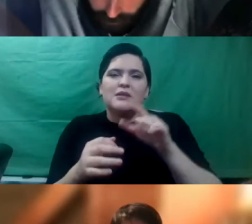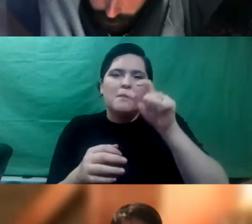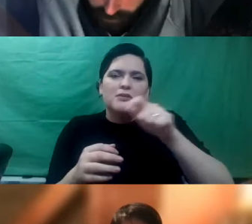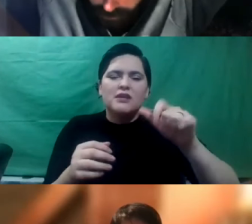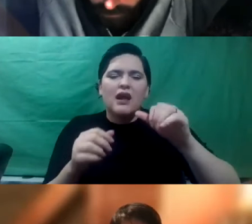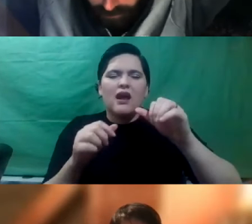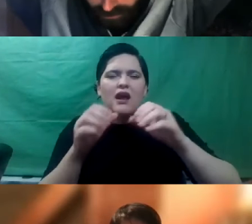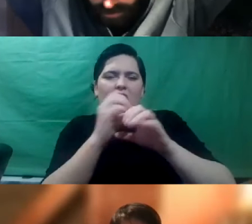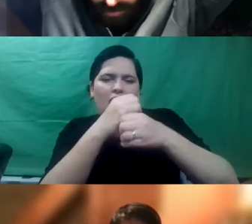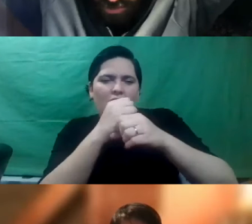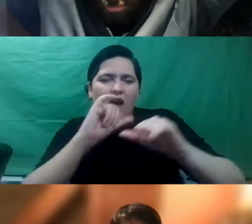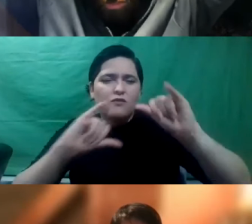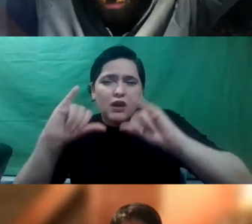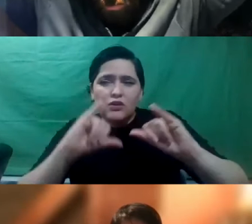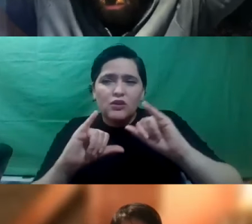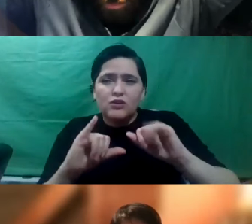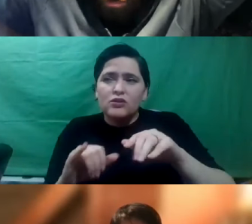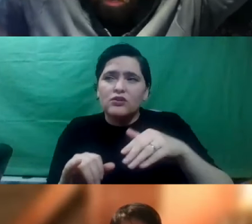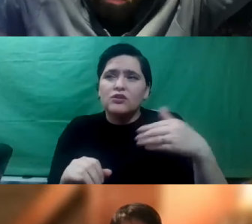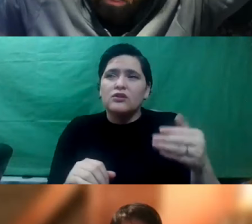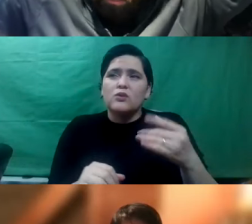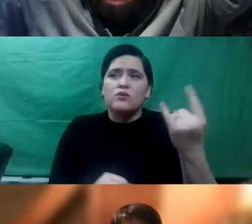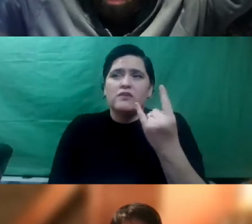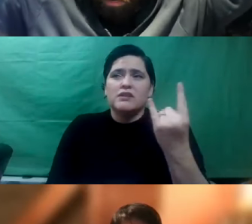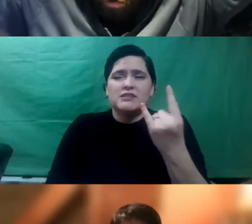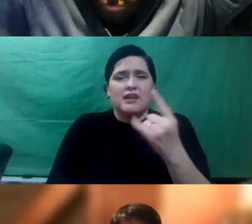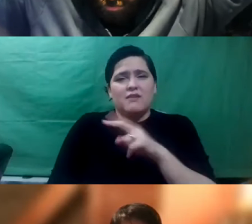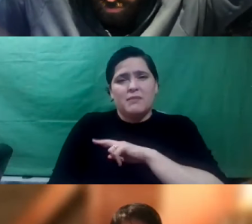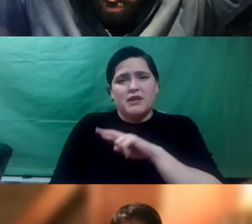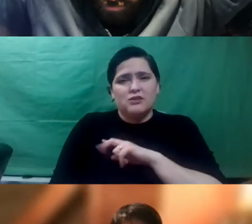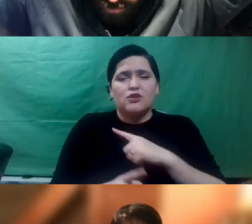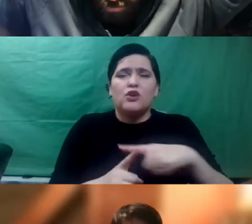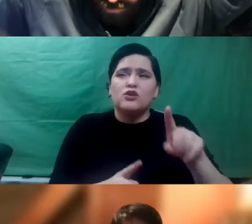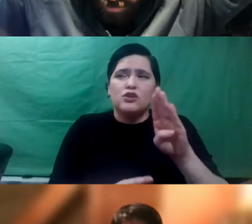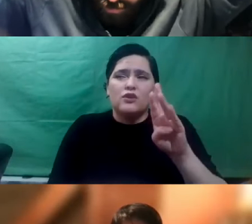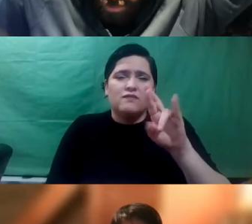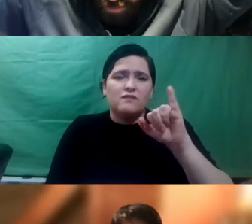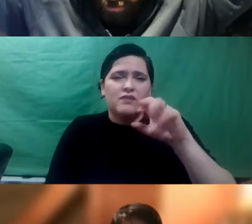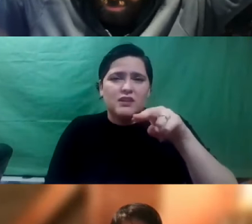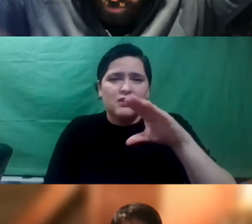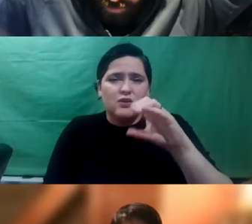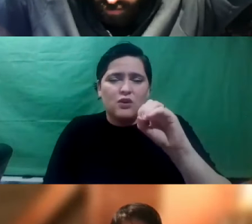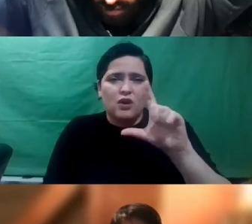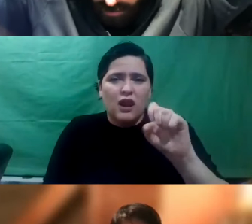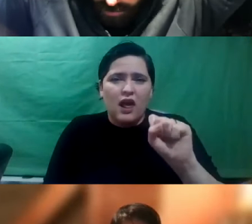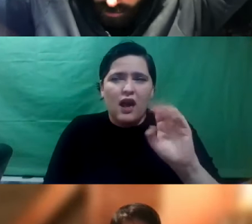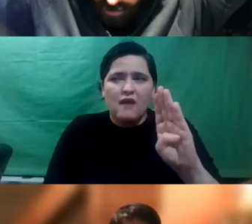del laboratorio principalmente de Patricio Orio en la UR de Valpo, a Brincolab, que es el laboratorio con el cual he desarrollado este trabajo, en España, Jesús Cortés, Antonio